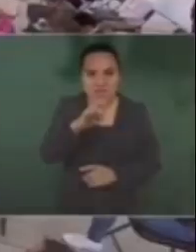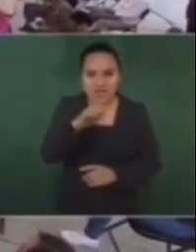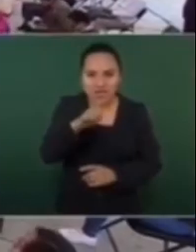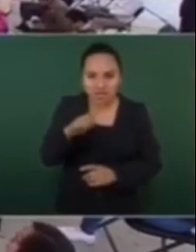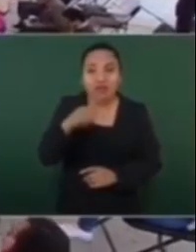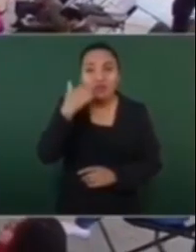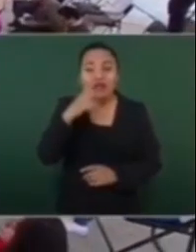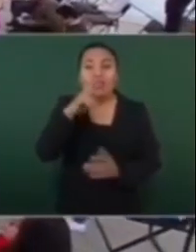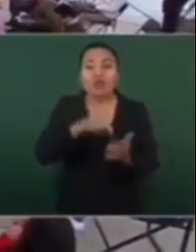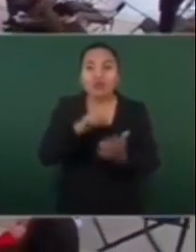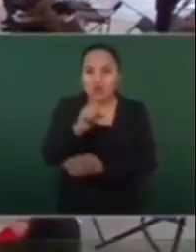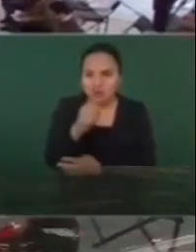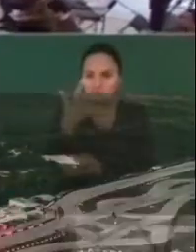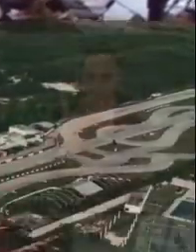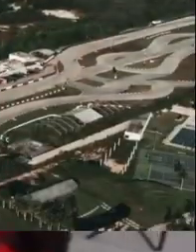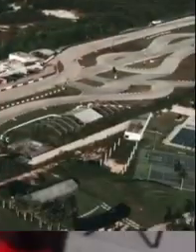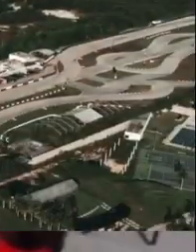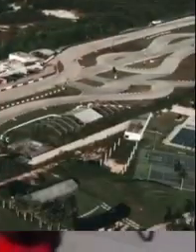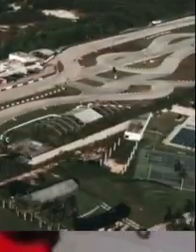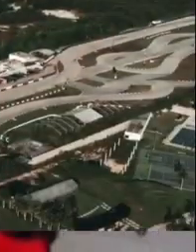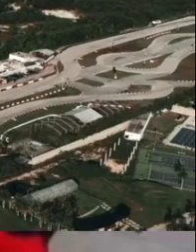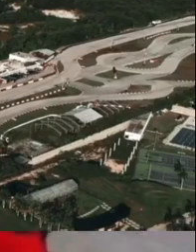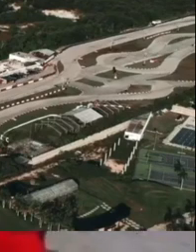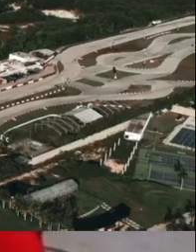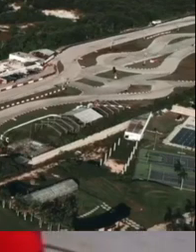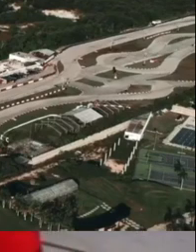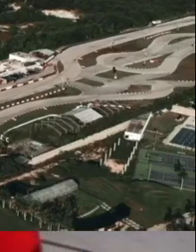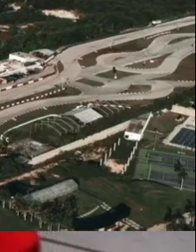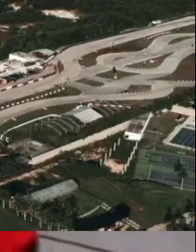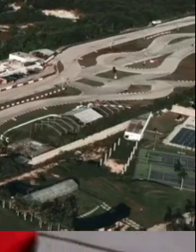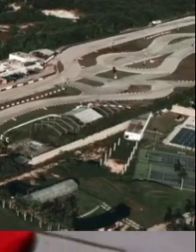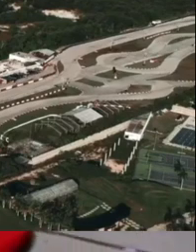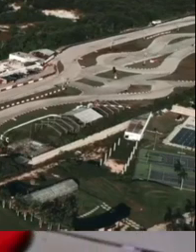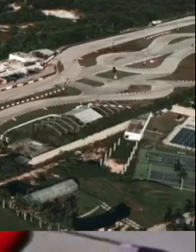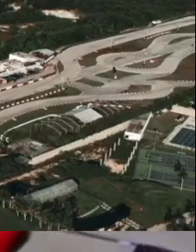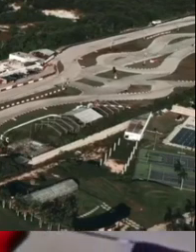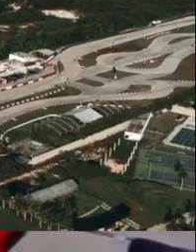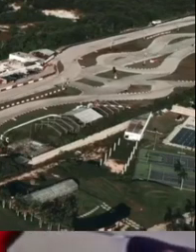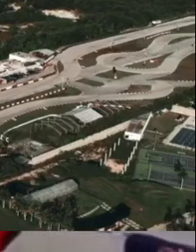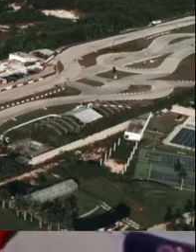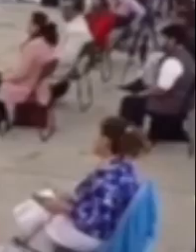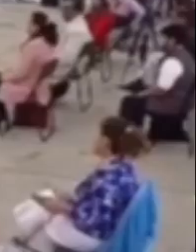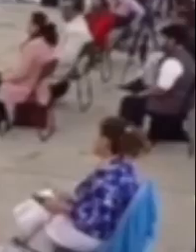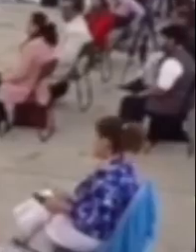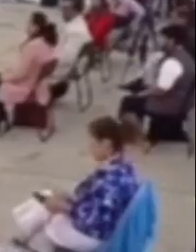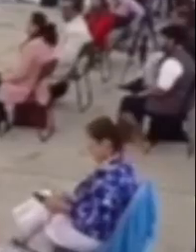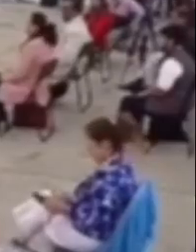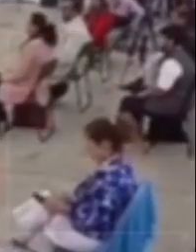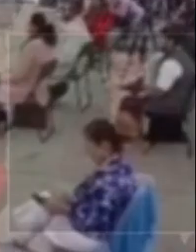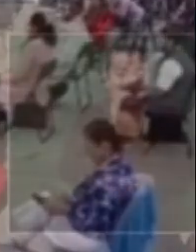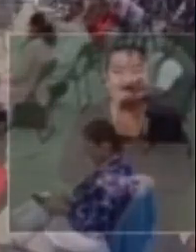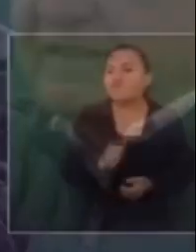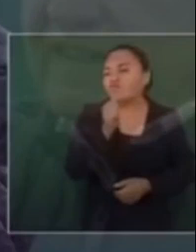una carrera de la Fórmula uno en Cancún comentó que ese proyecto pues ya tiene el visto bueno de parte de usted muchas gracias